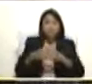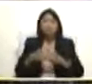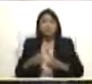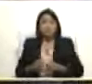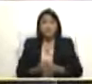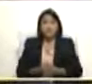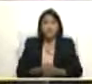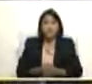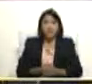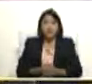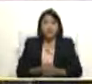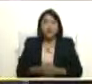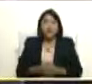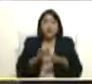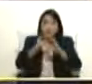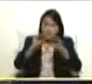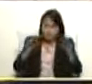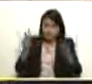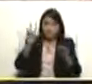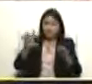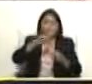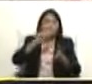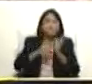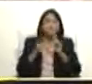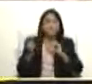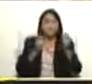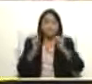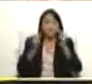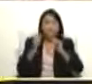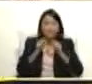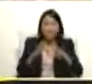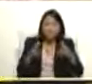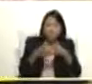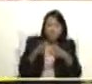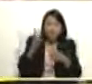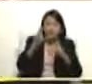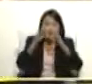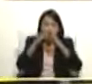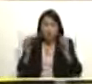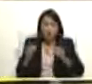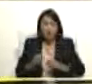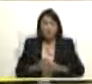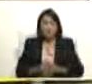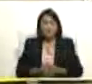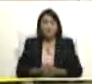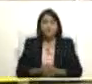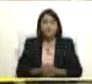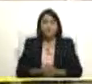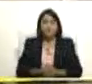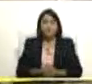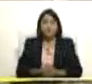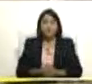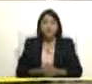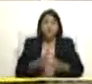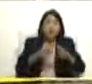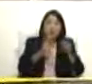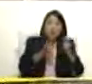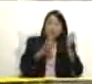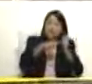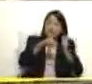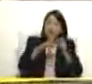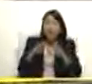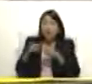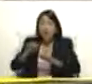y convocamos a toda Venezuela al debate, el movimiento Venezuela Toda. No fue un comando de campaña, fue un gran